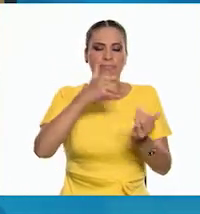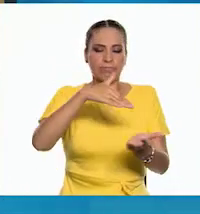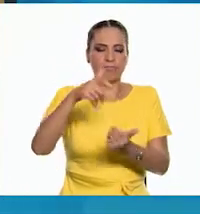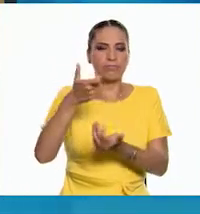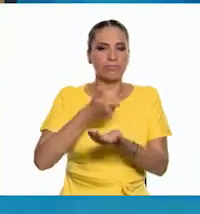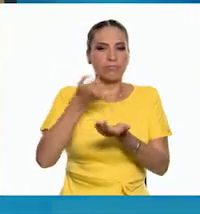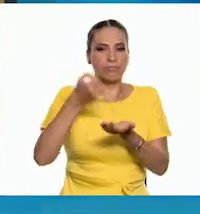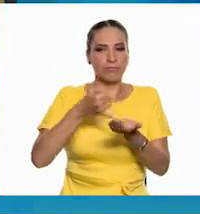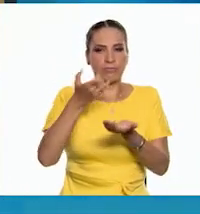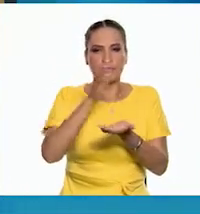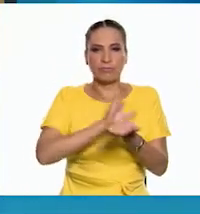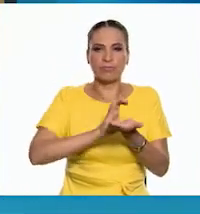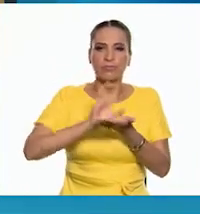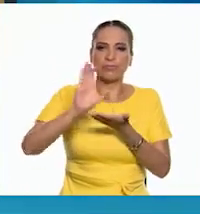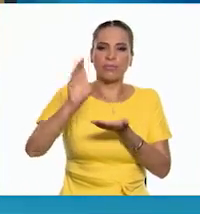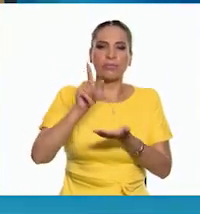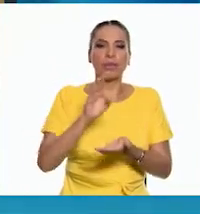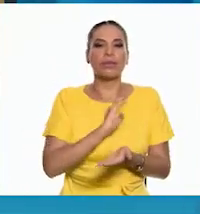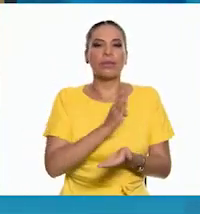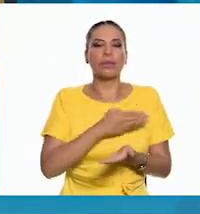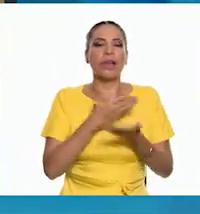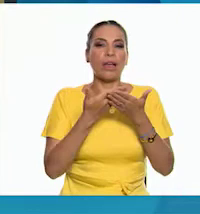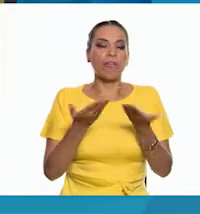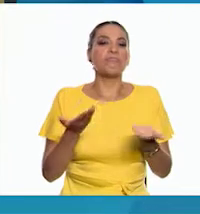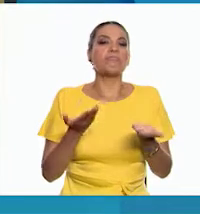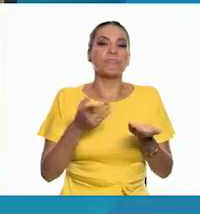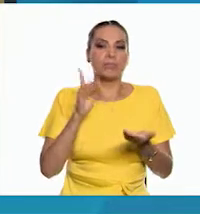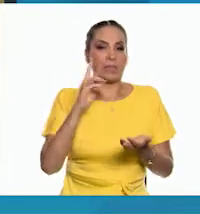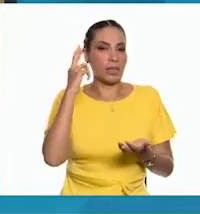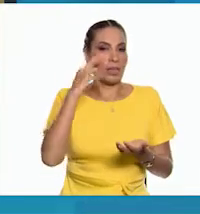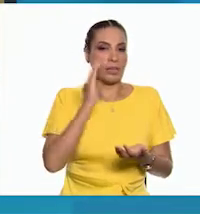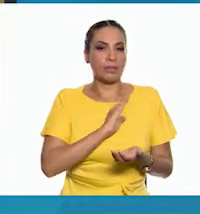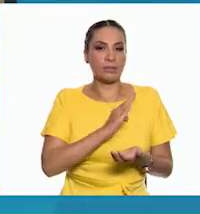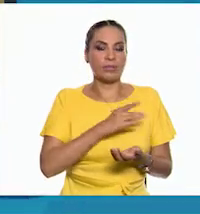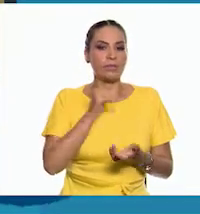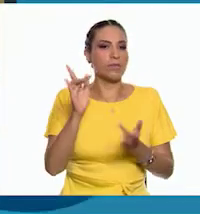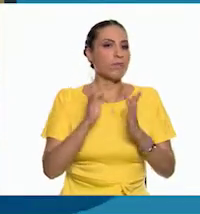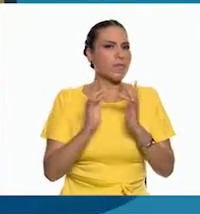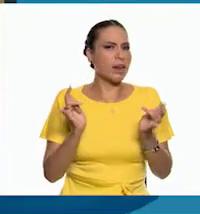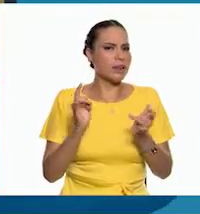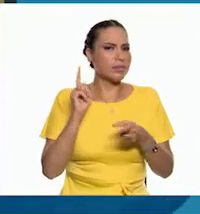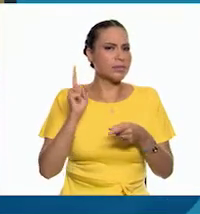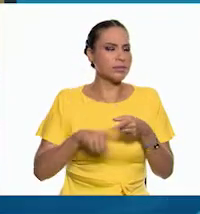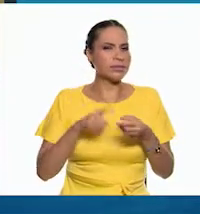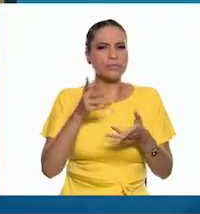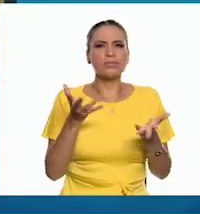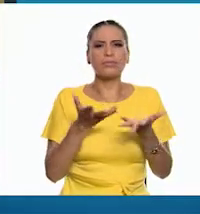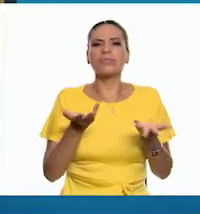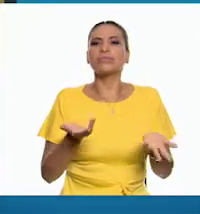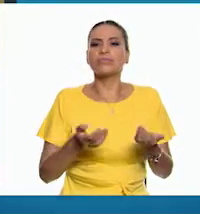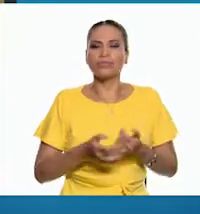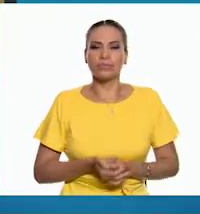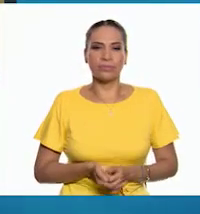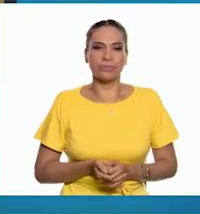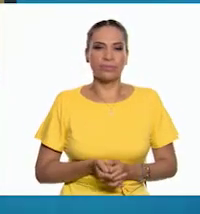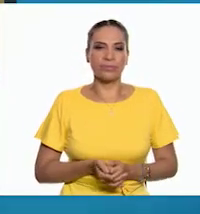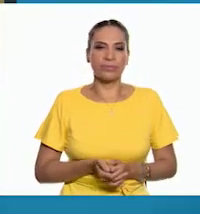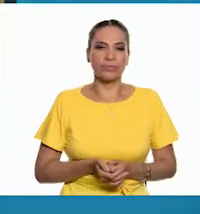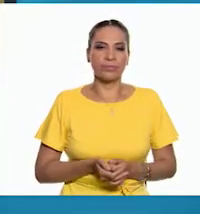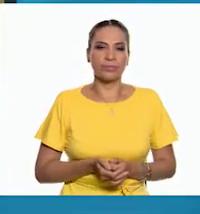para enviarlos a España. Pero ahora resulta que el rey de España es un francés. ¿Qué harías?